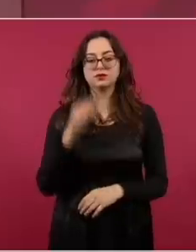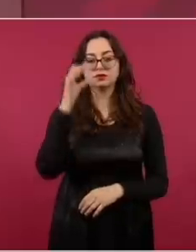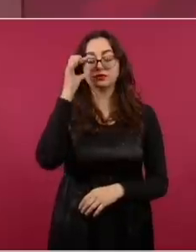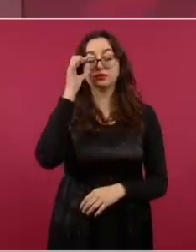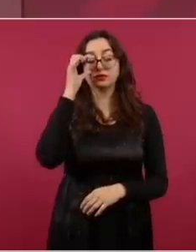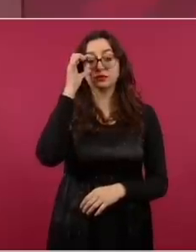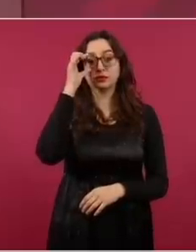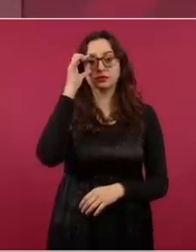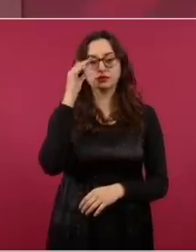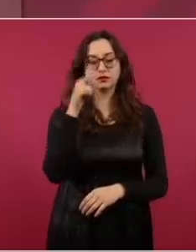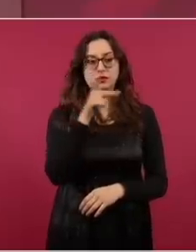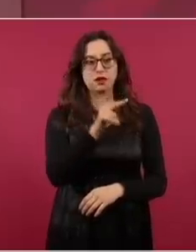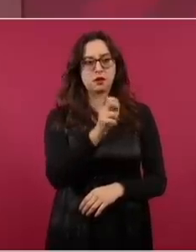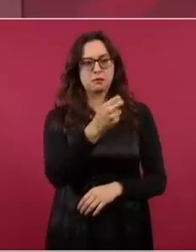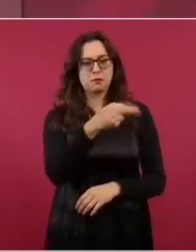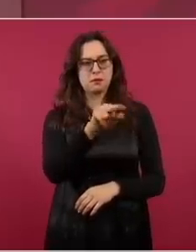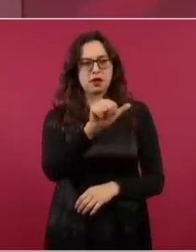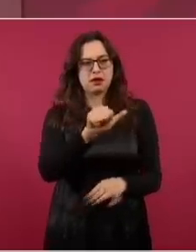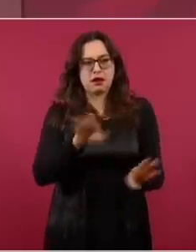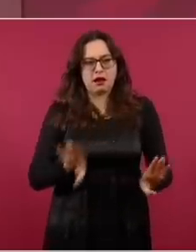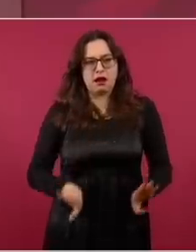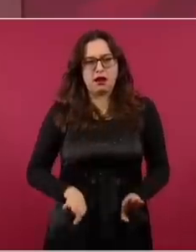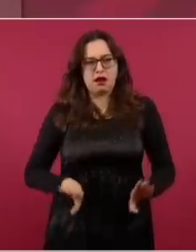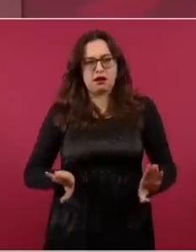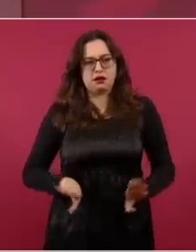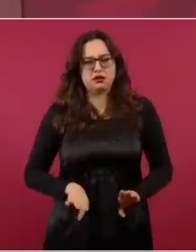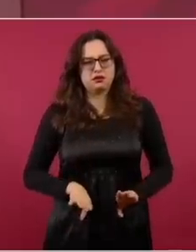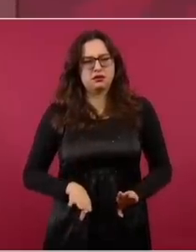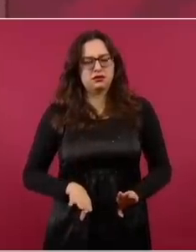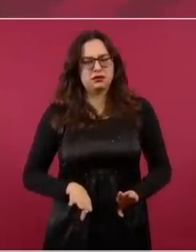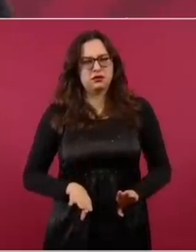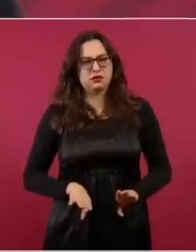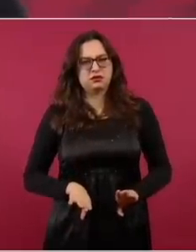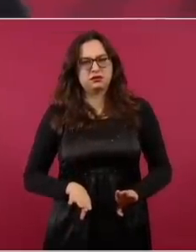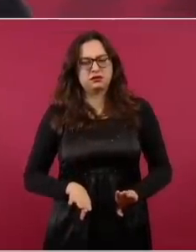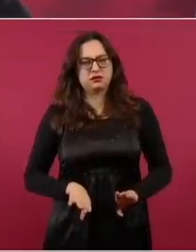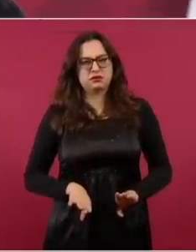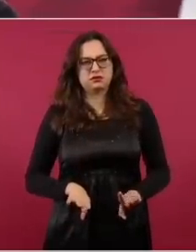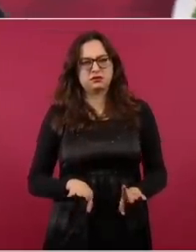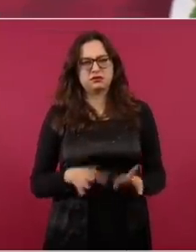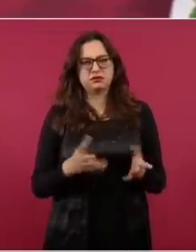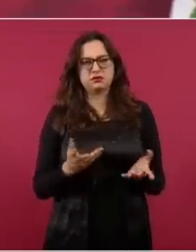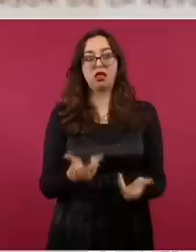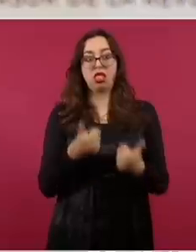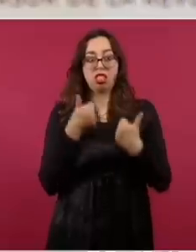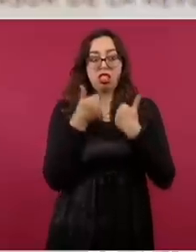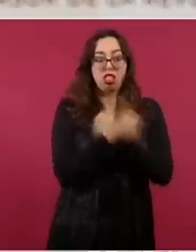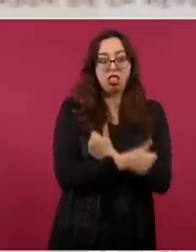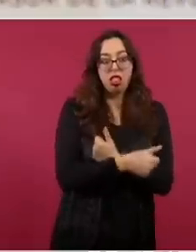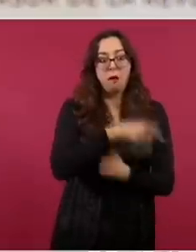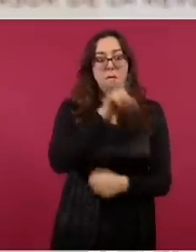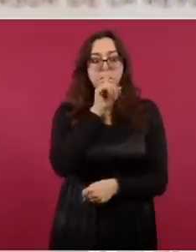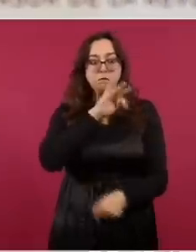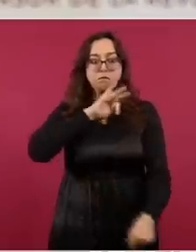No les gustó Peña lo agarraron como el payaso de las cachetadas